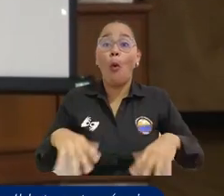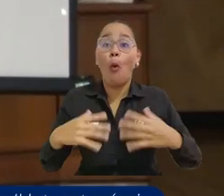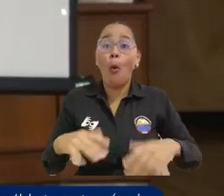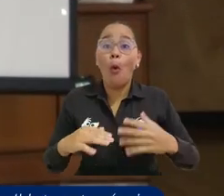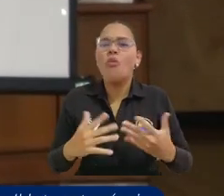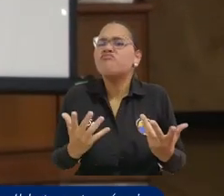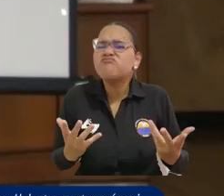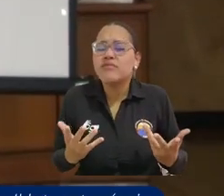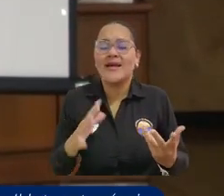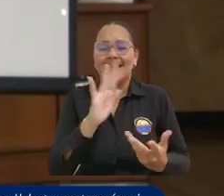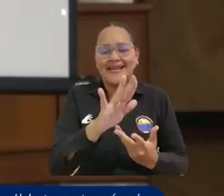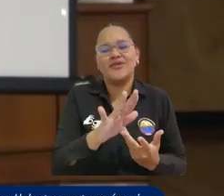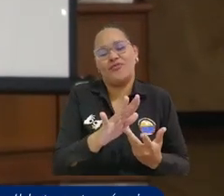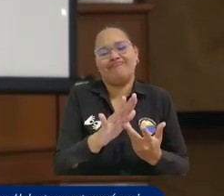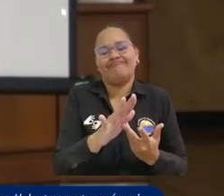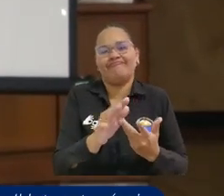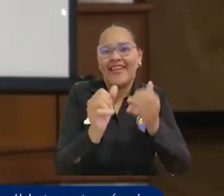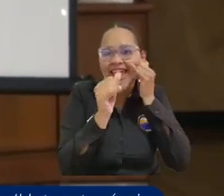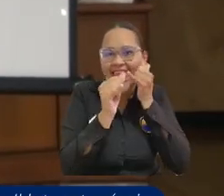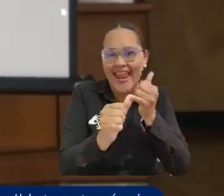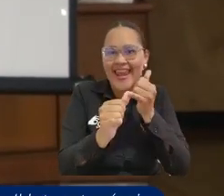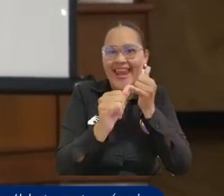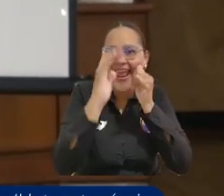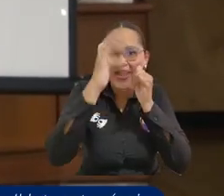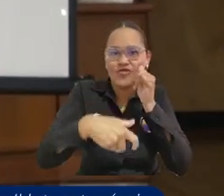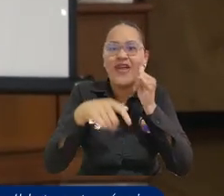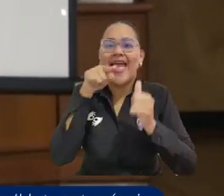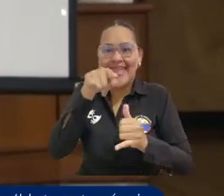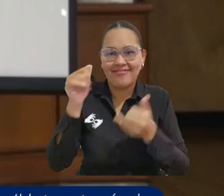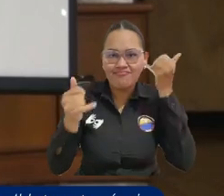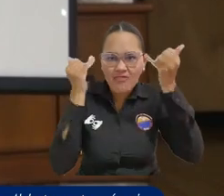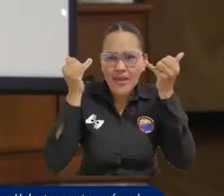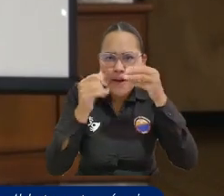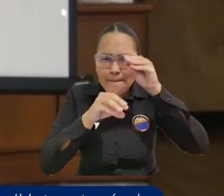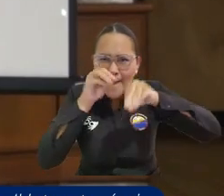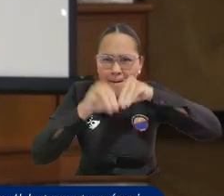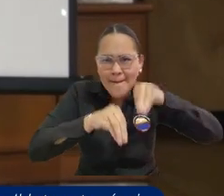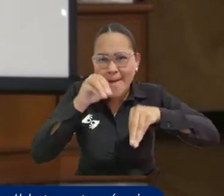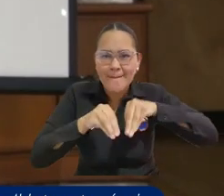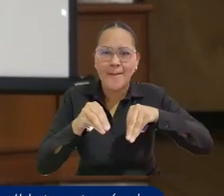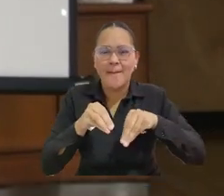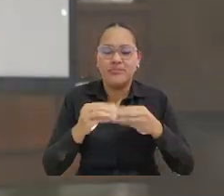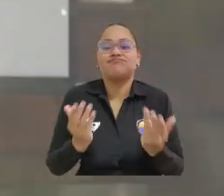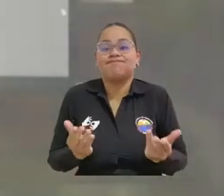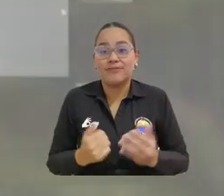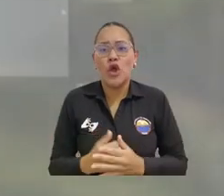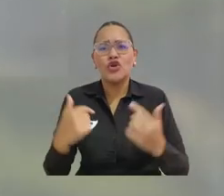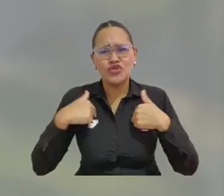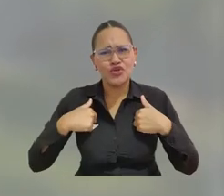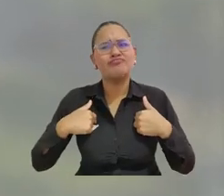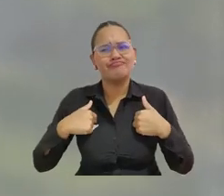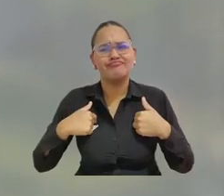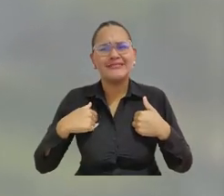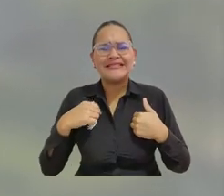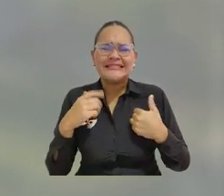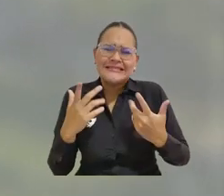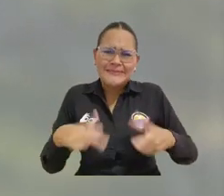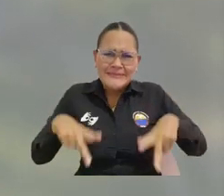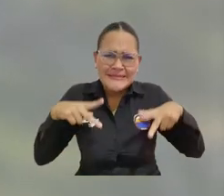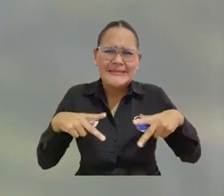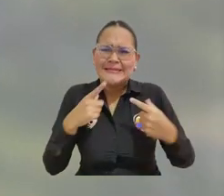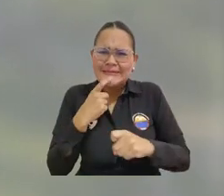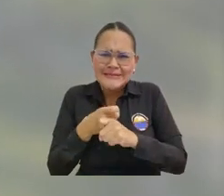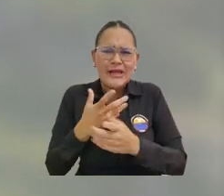inspiré en varios sucesos de mi vida que estaba atravesando En aquel momento y la creación de esta portada fue una especie de